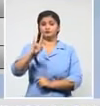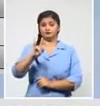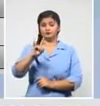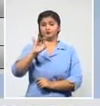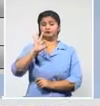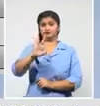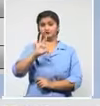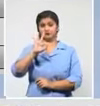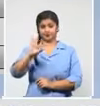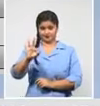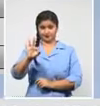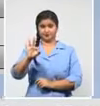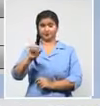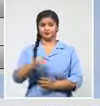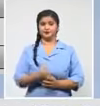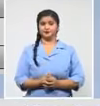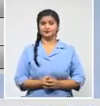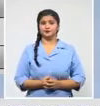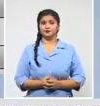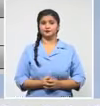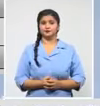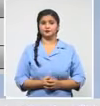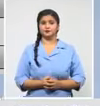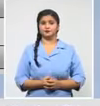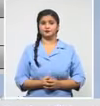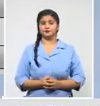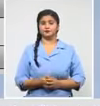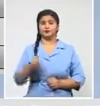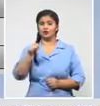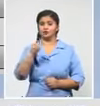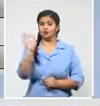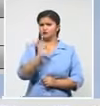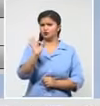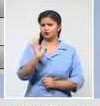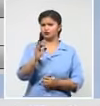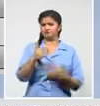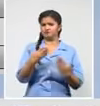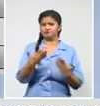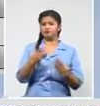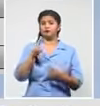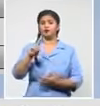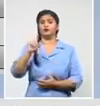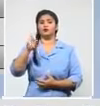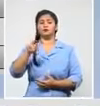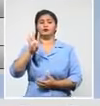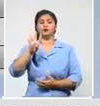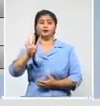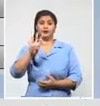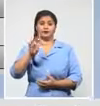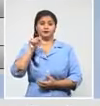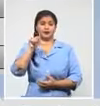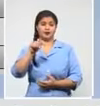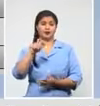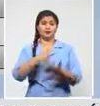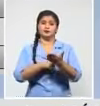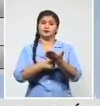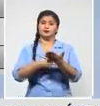1.339.988 y una letalidad de 2,4. En la semana la letalidad